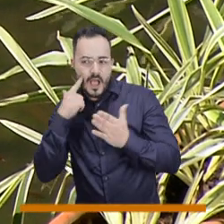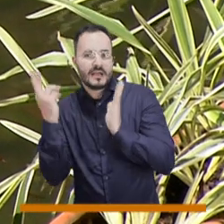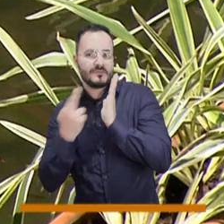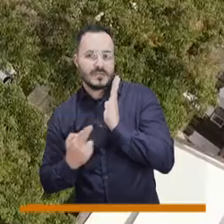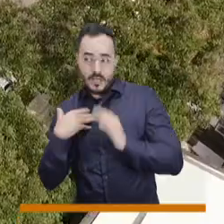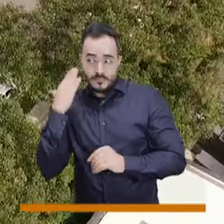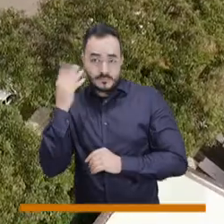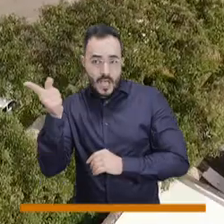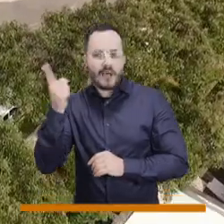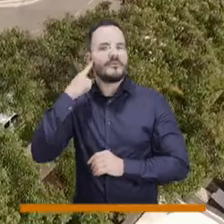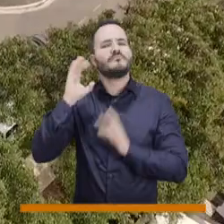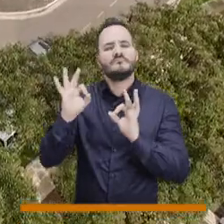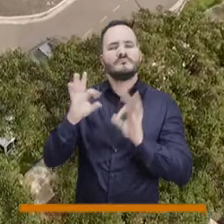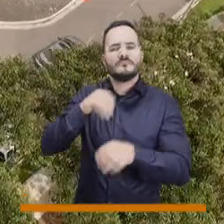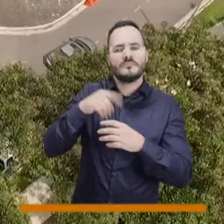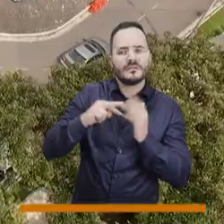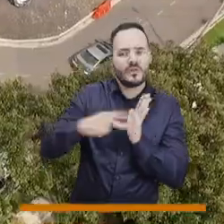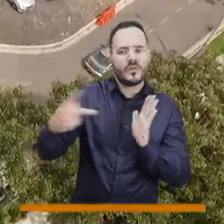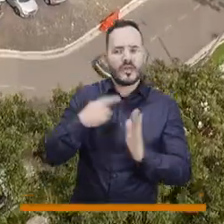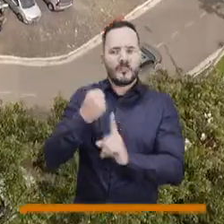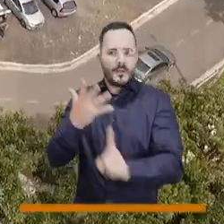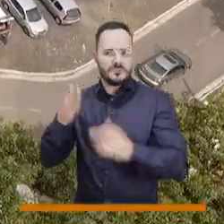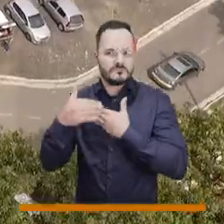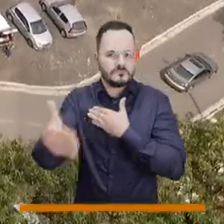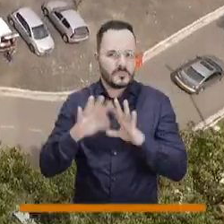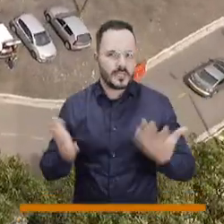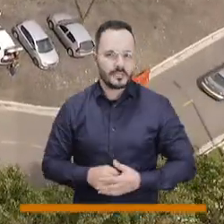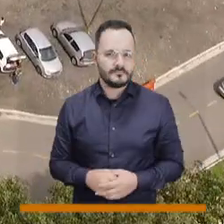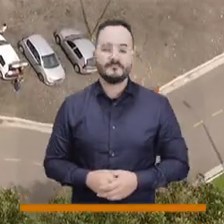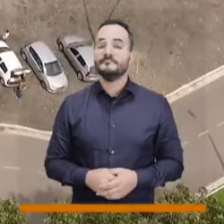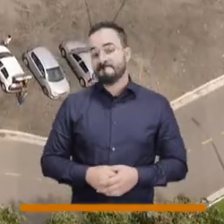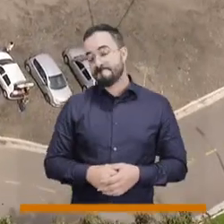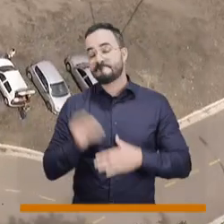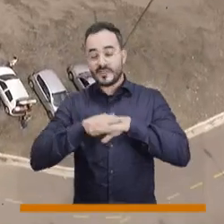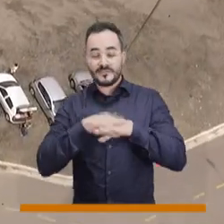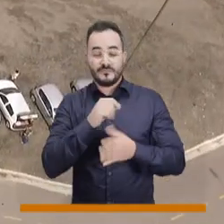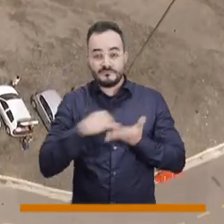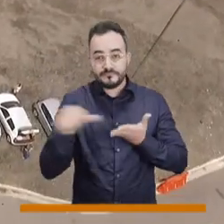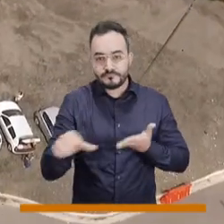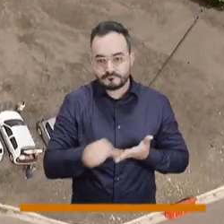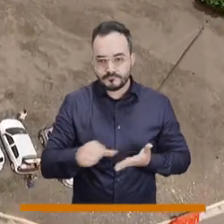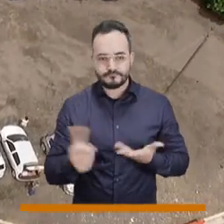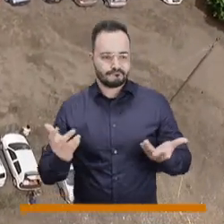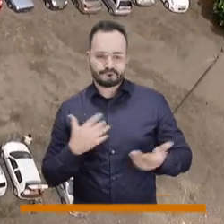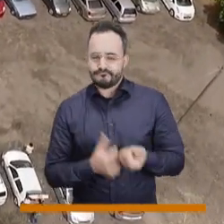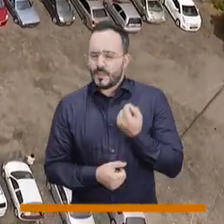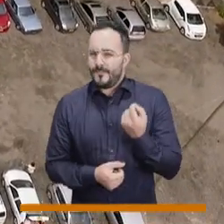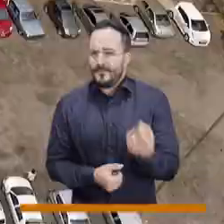ocasión ya de revisarlo, cómo existe esa inversión proyectada de tecnología y seguridad? Katherine, la inversión es